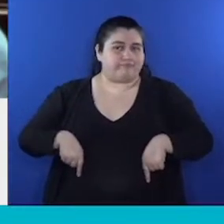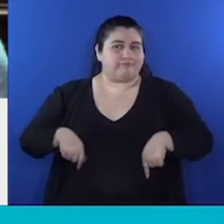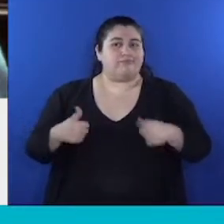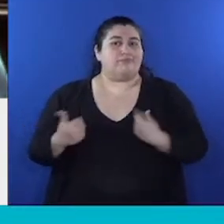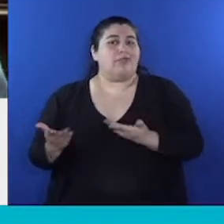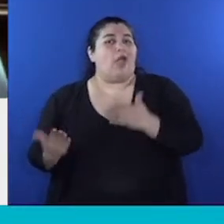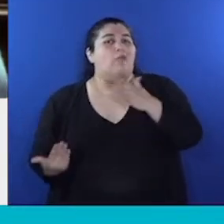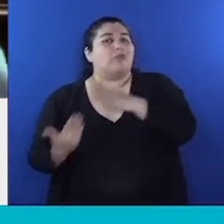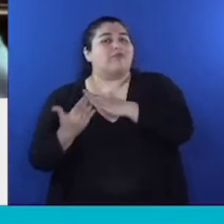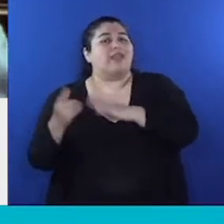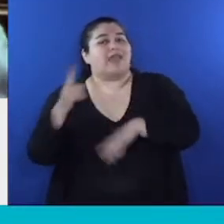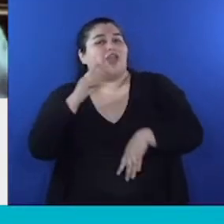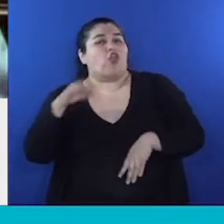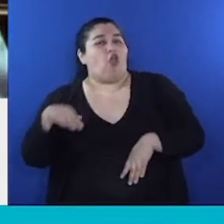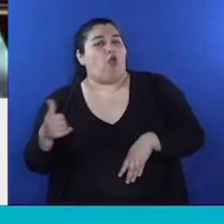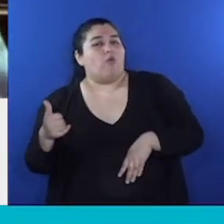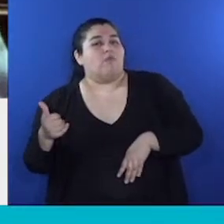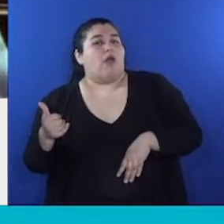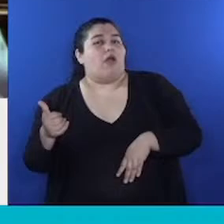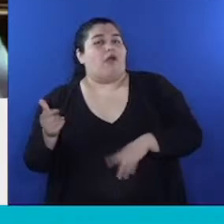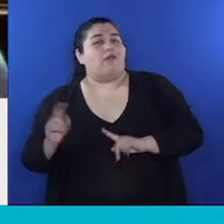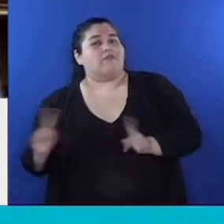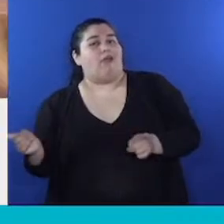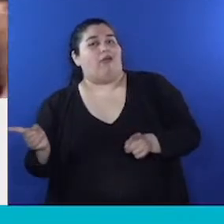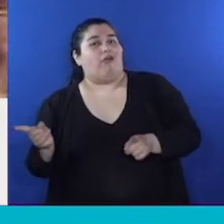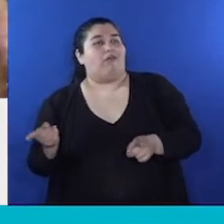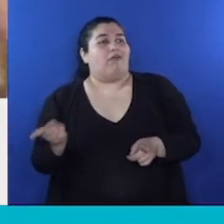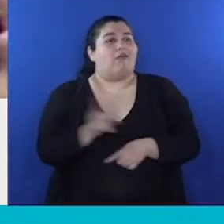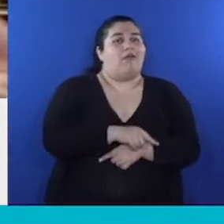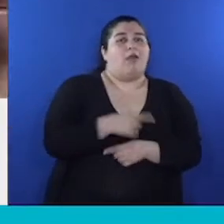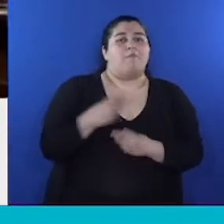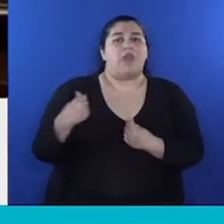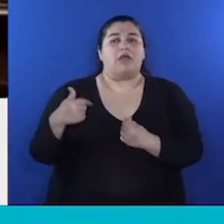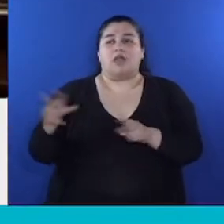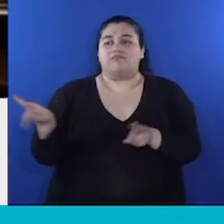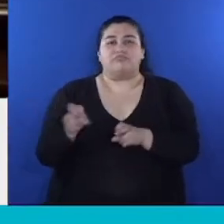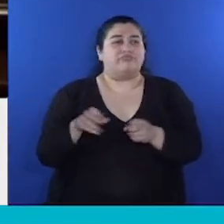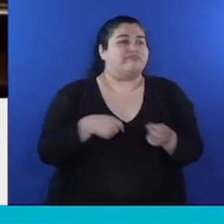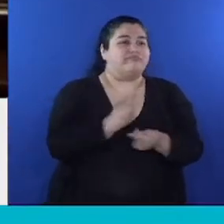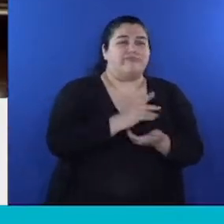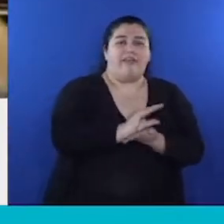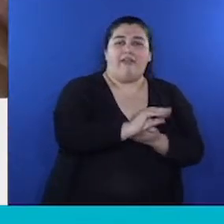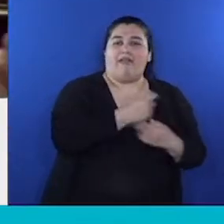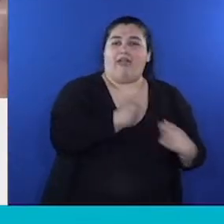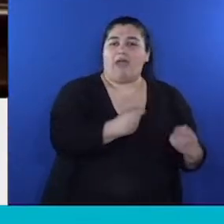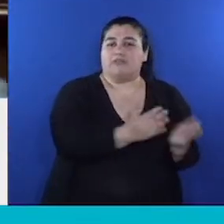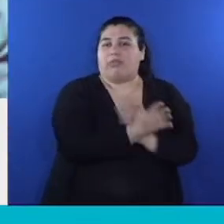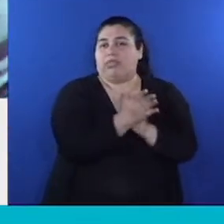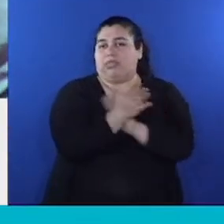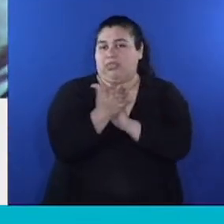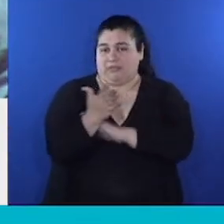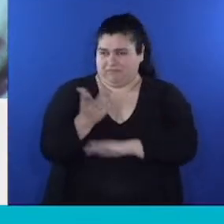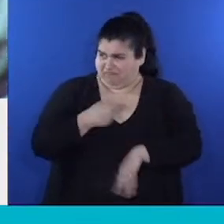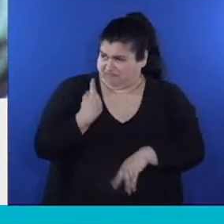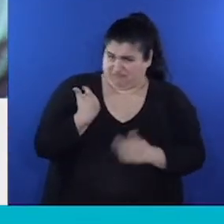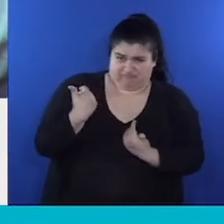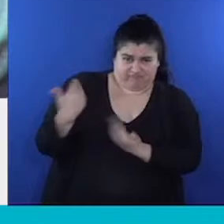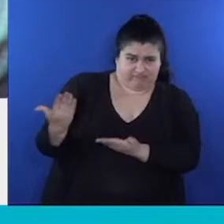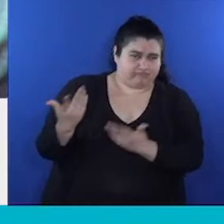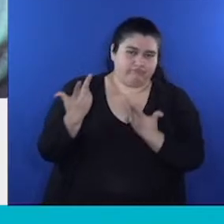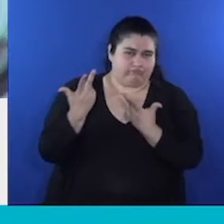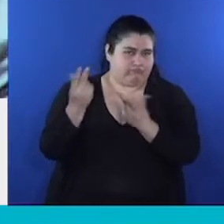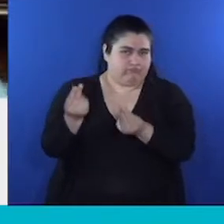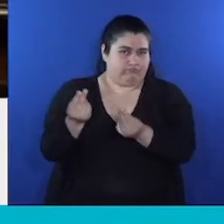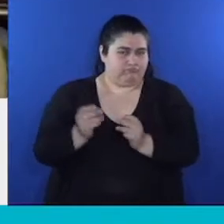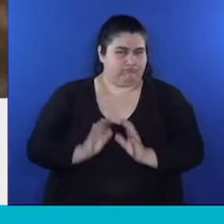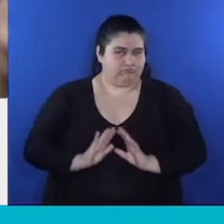compra merchandising, ¿sí? Entonces, como que no entendemos la manera que tiene de gestionar, entonces no estamos para darle ese